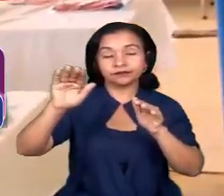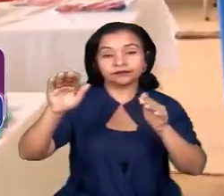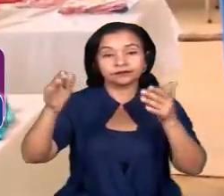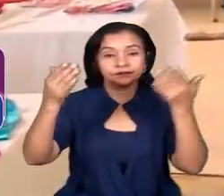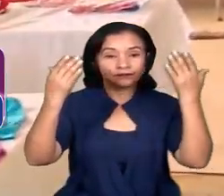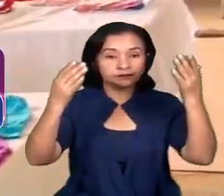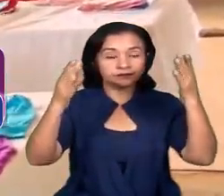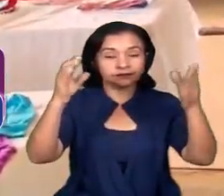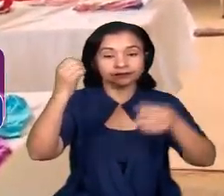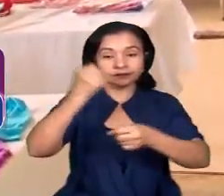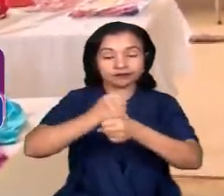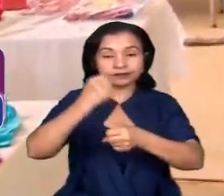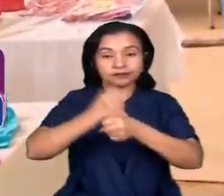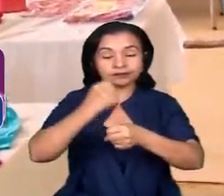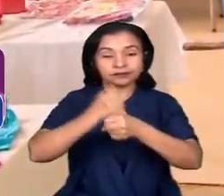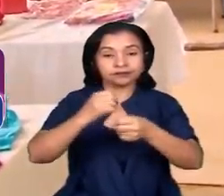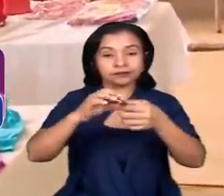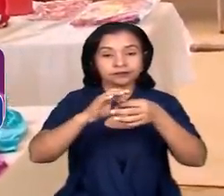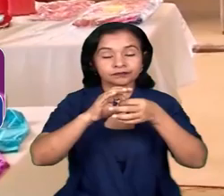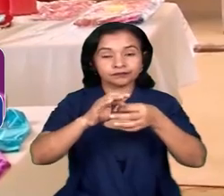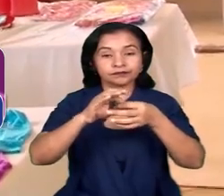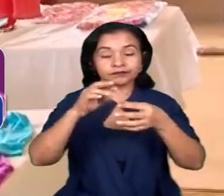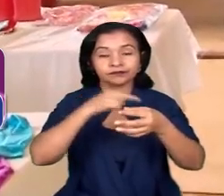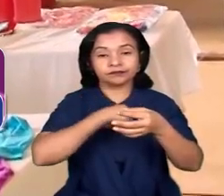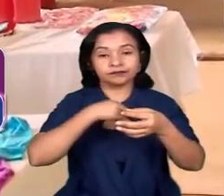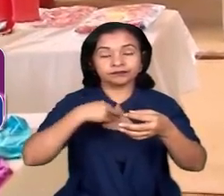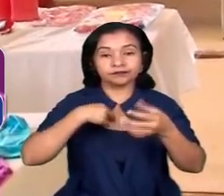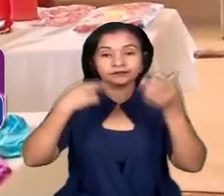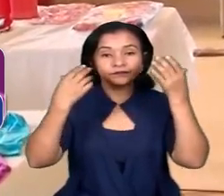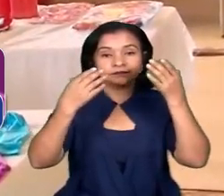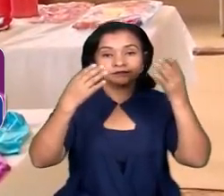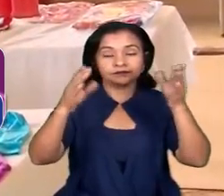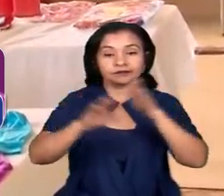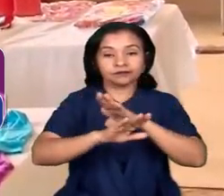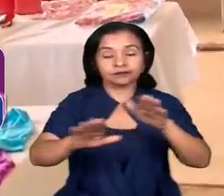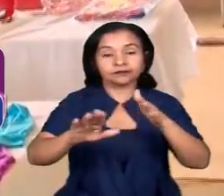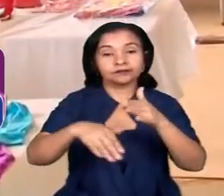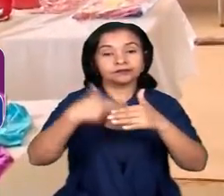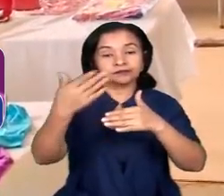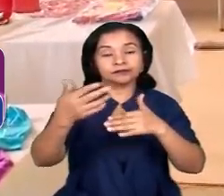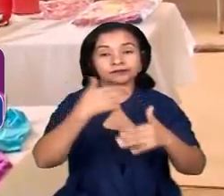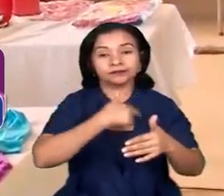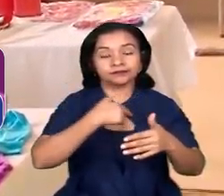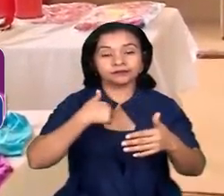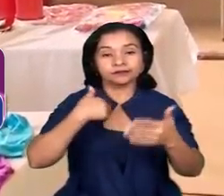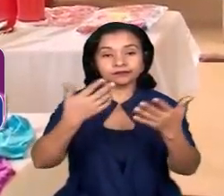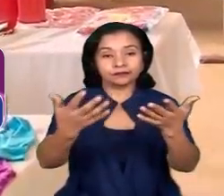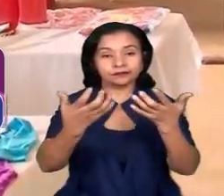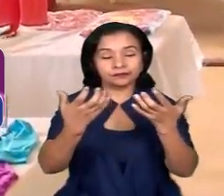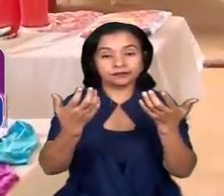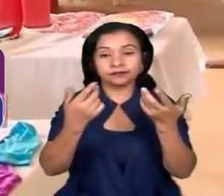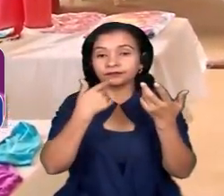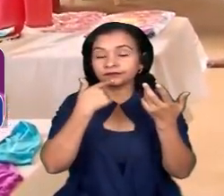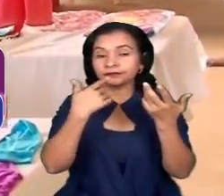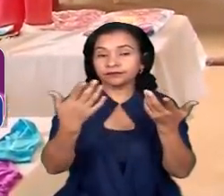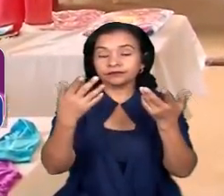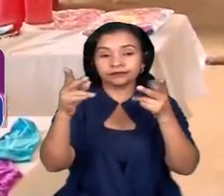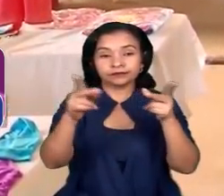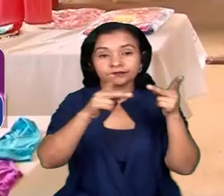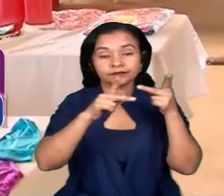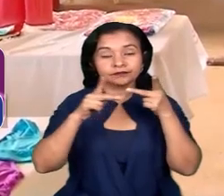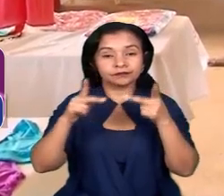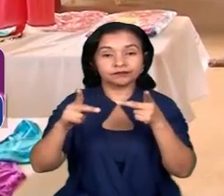riqueza y trabajamos mano a mano porque somos los que llevamos el producto terminado al lugar, y eso es lo que queremos. ¿Por qué los comerciantes